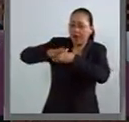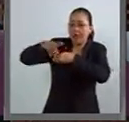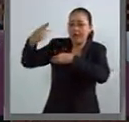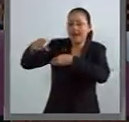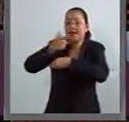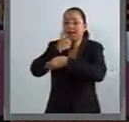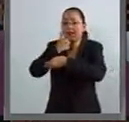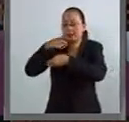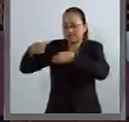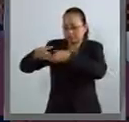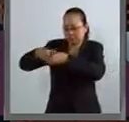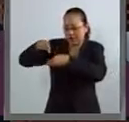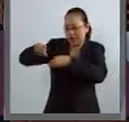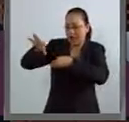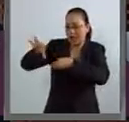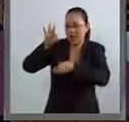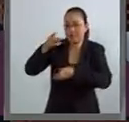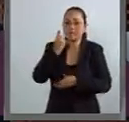en Inglaterra,